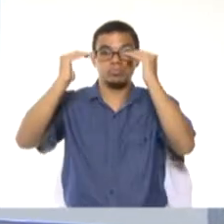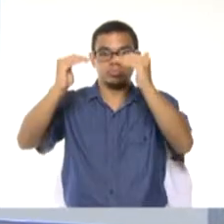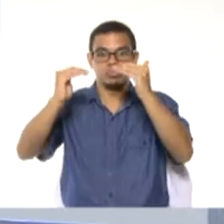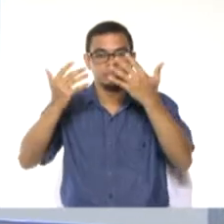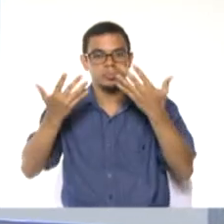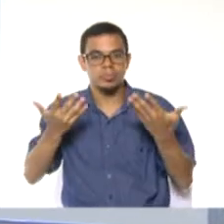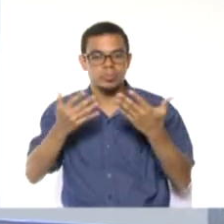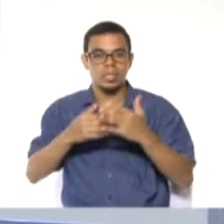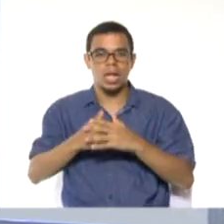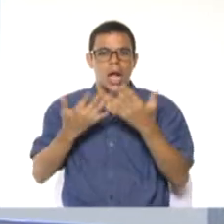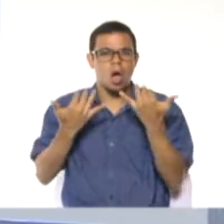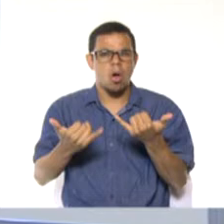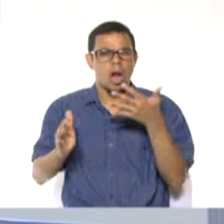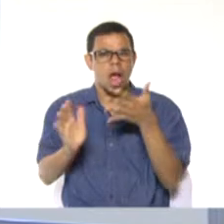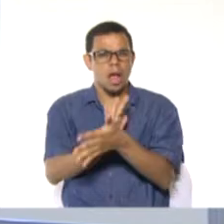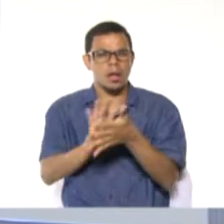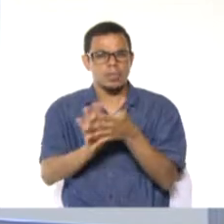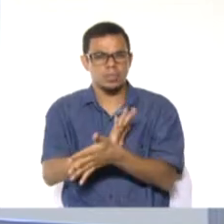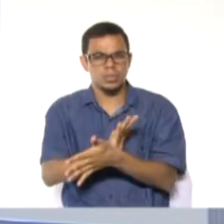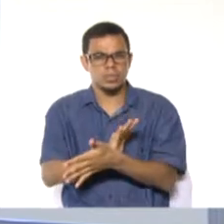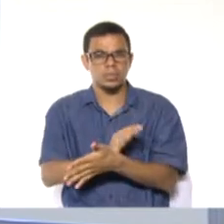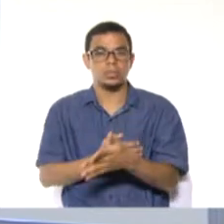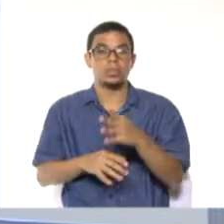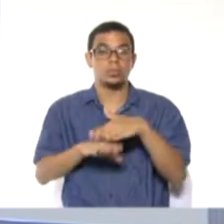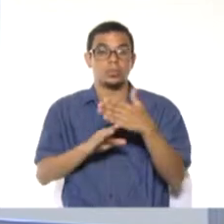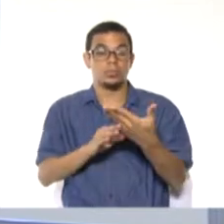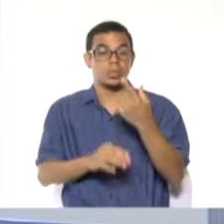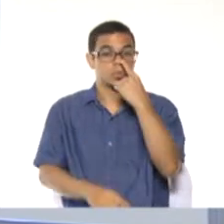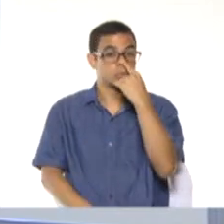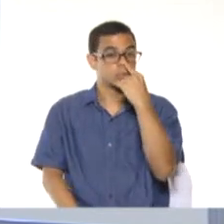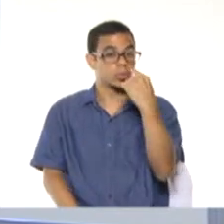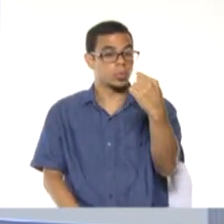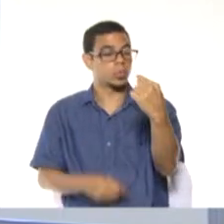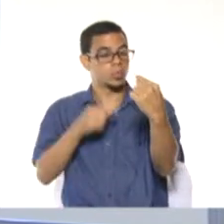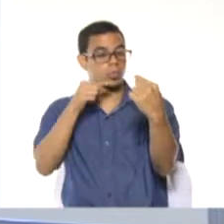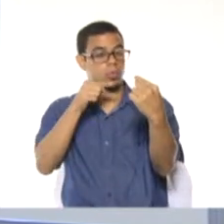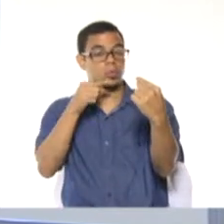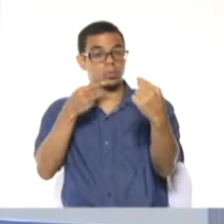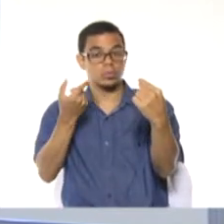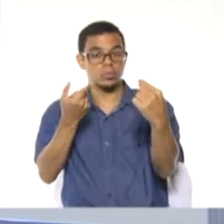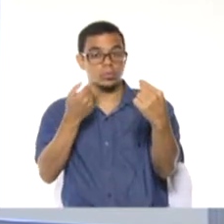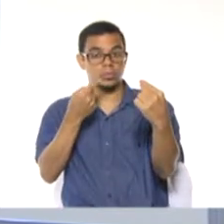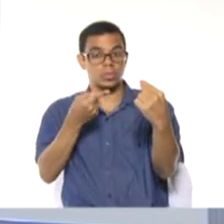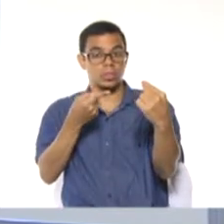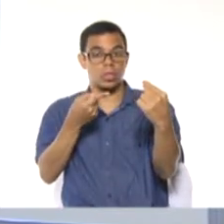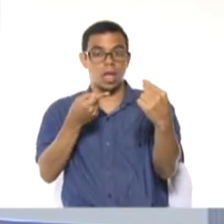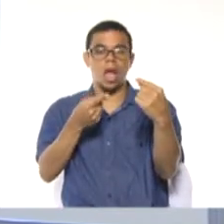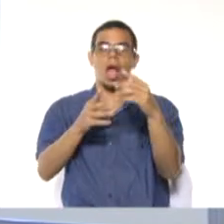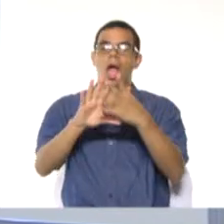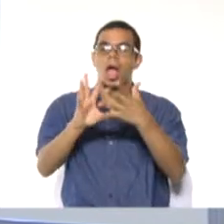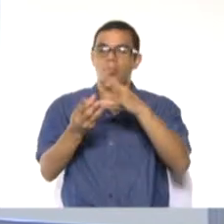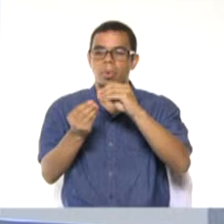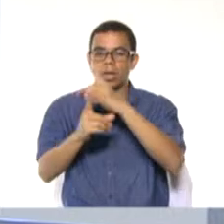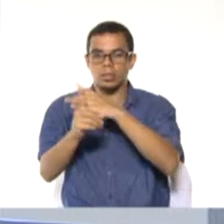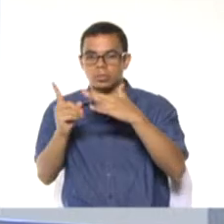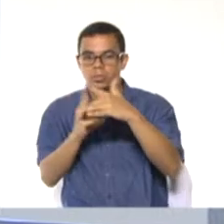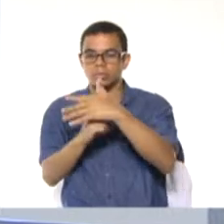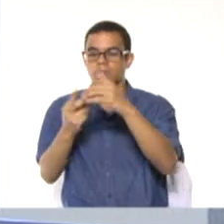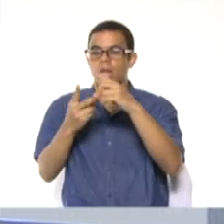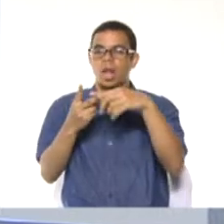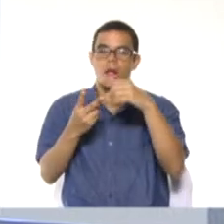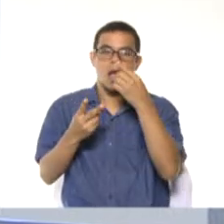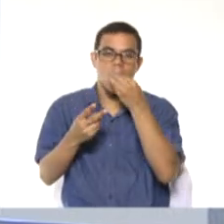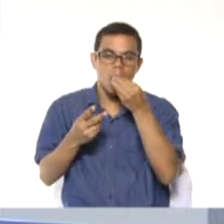¿Qué va a pasar con esos pinzones? Ellos desarrollaron su pico, ¿ok? Para ellos poderse adaptar a cada uno de los ambientes, al